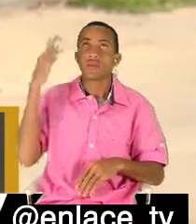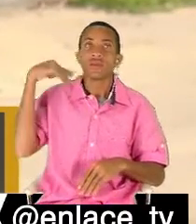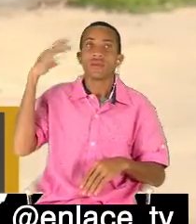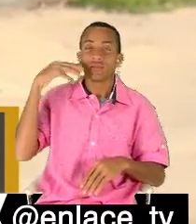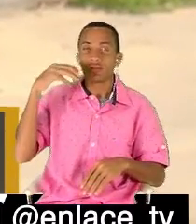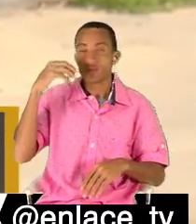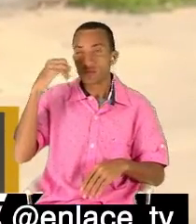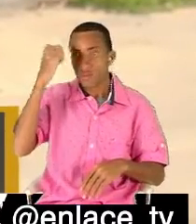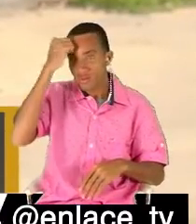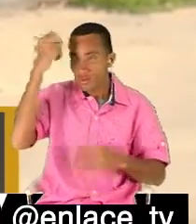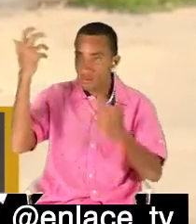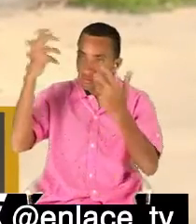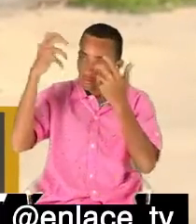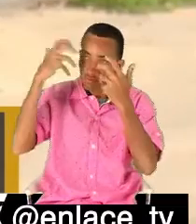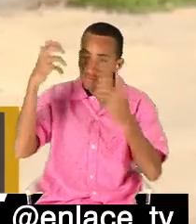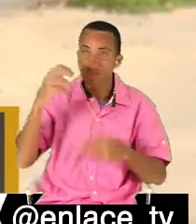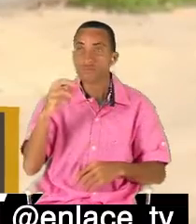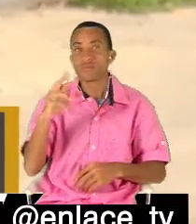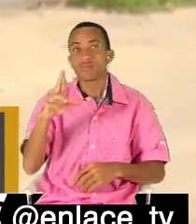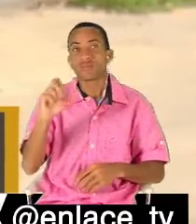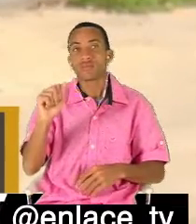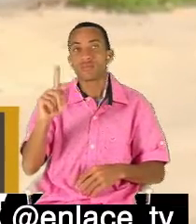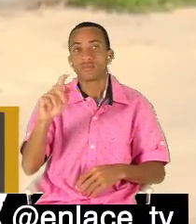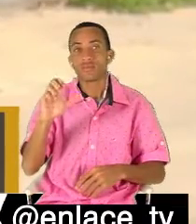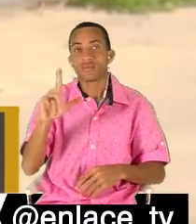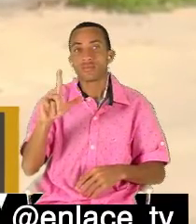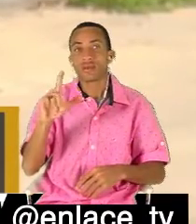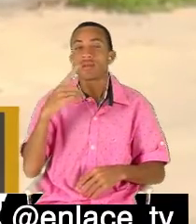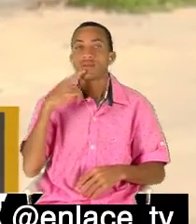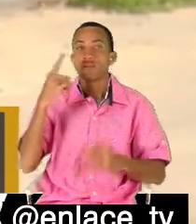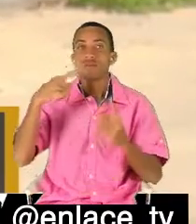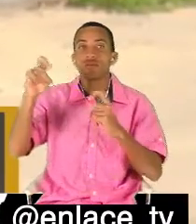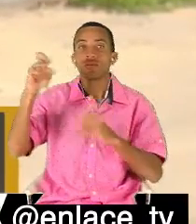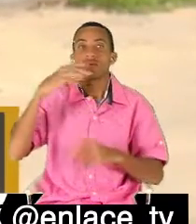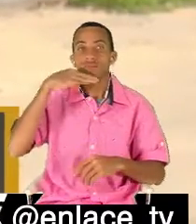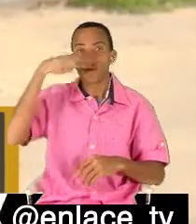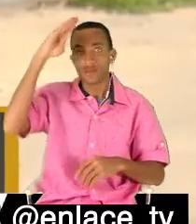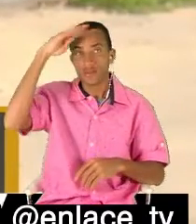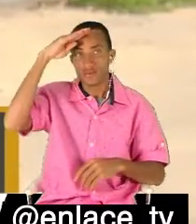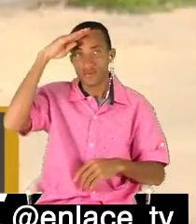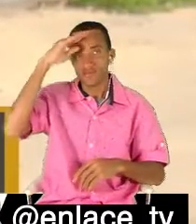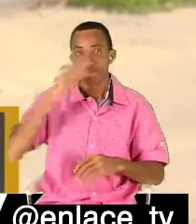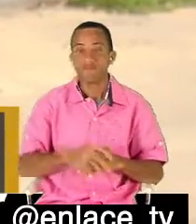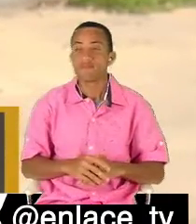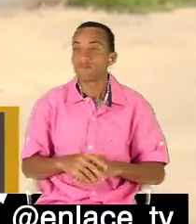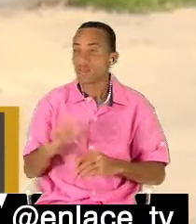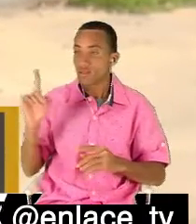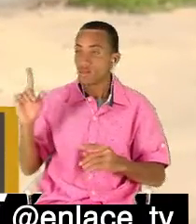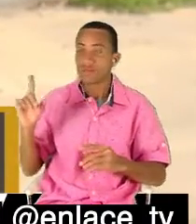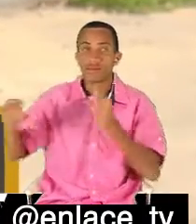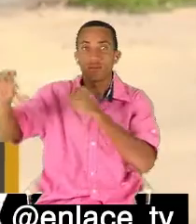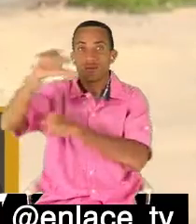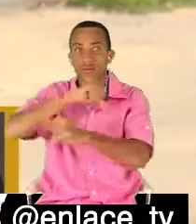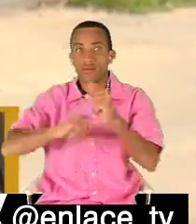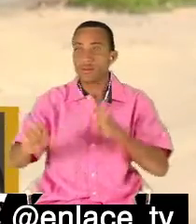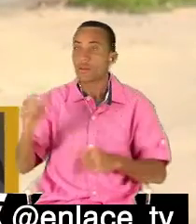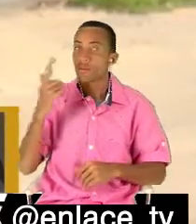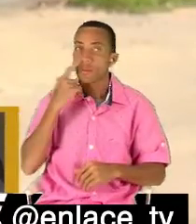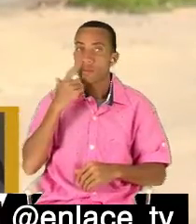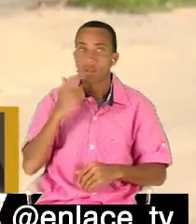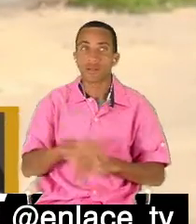llama Rafael Pérez, y como él se tuvo que ir para Medellín, entonces él dejó a mi papá y